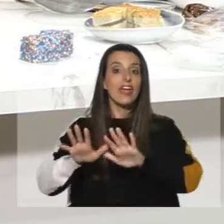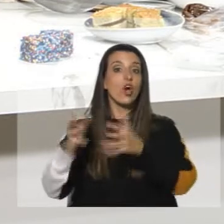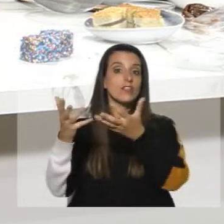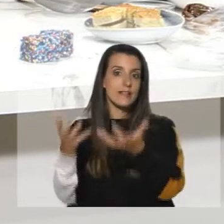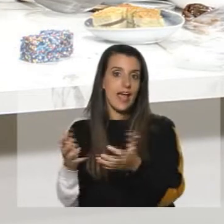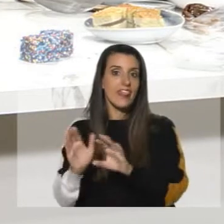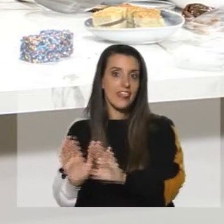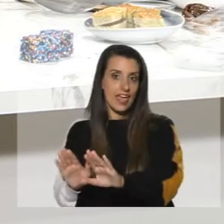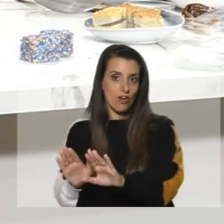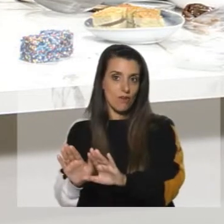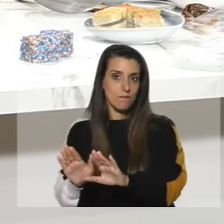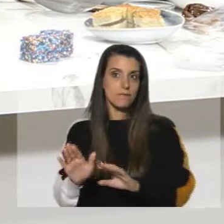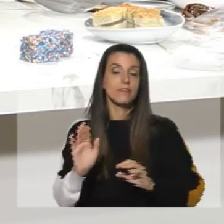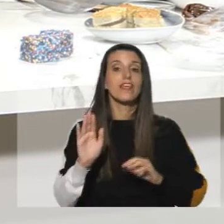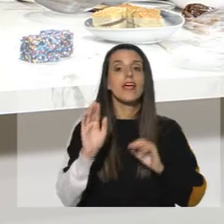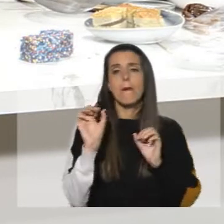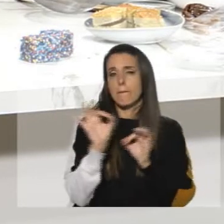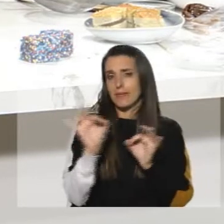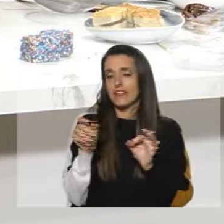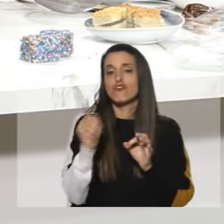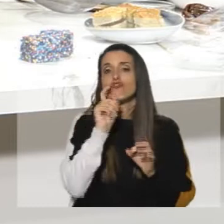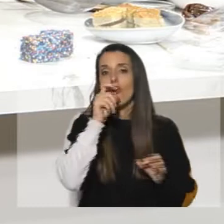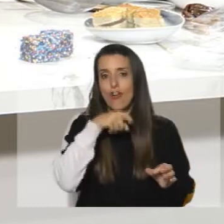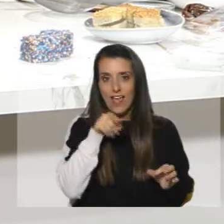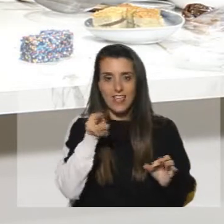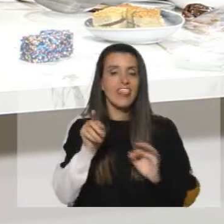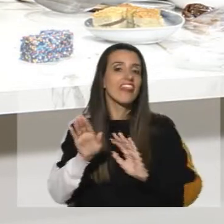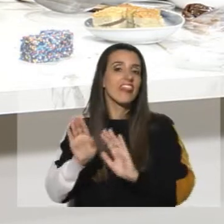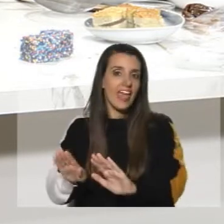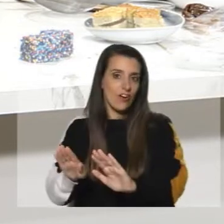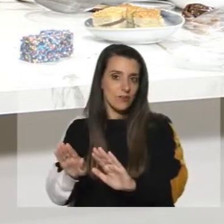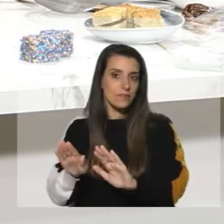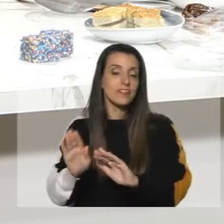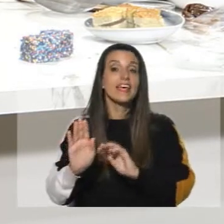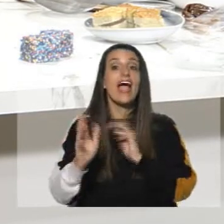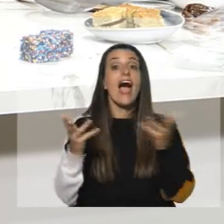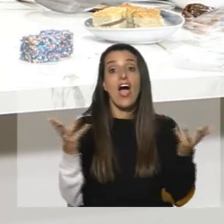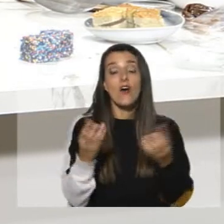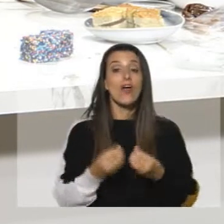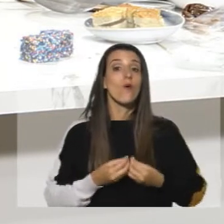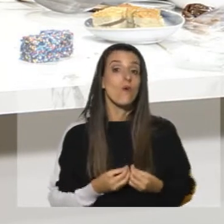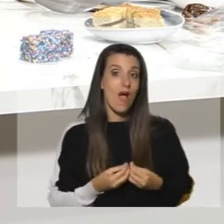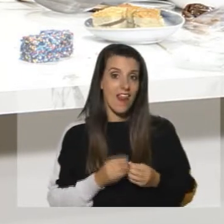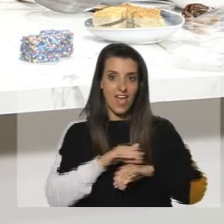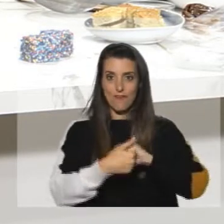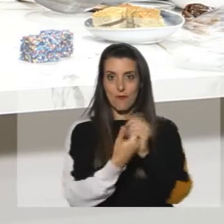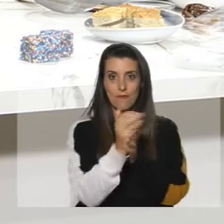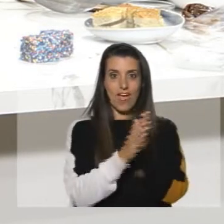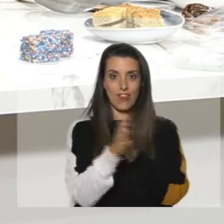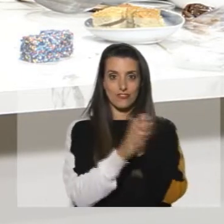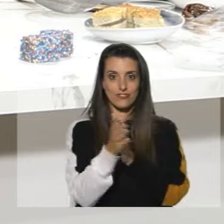¿Está? Secar hasta que se endurezca. ¿Está? Eso es el chocolate. Ahí lo dejo reposar un Perfecto. Poquito. Y lo que voy a hacer ahora, me voy a lavar las manos. ¿Tengo un